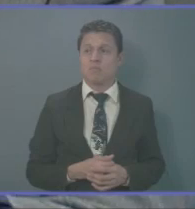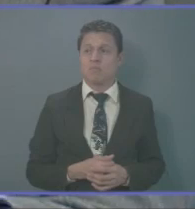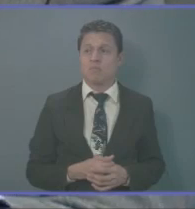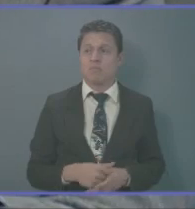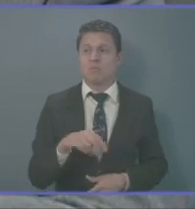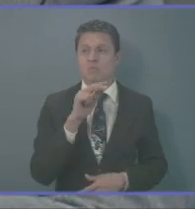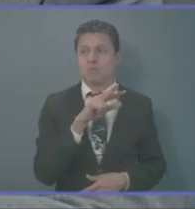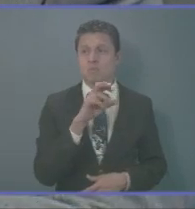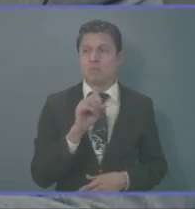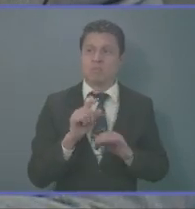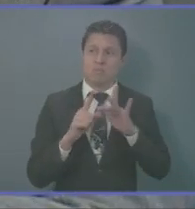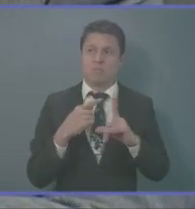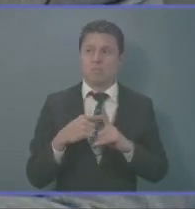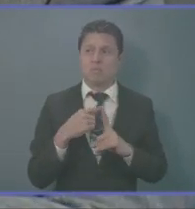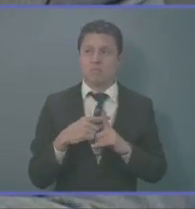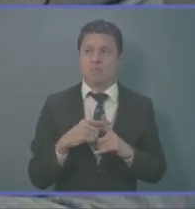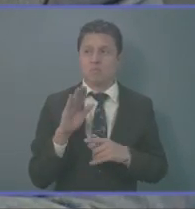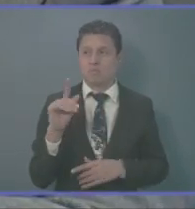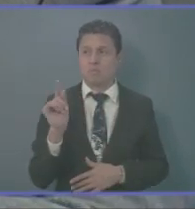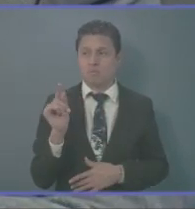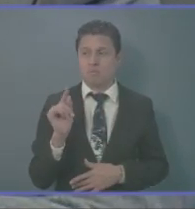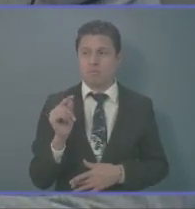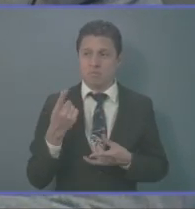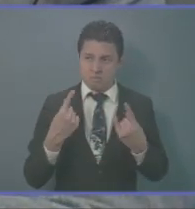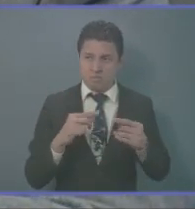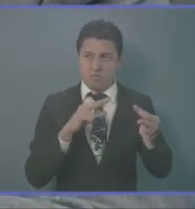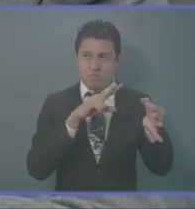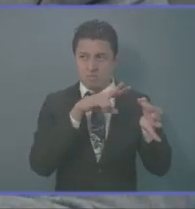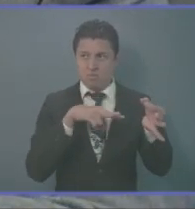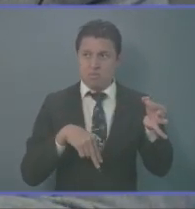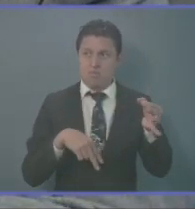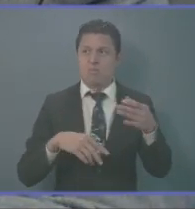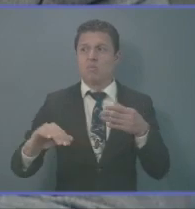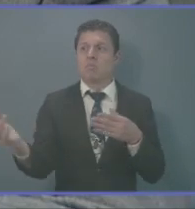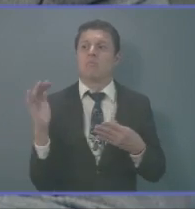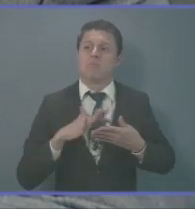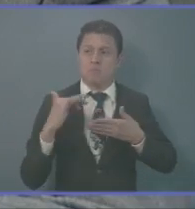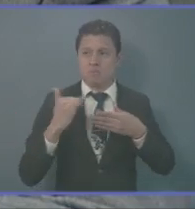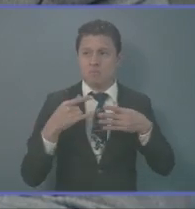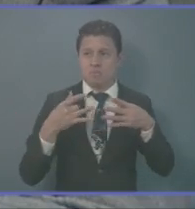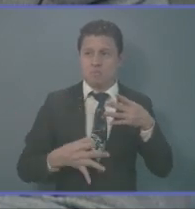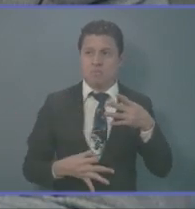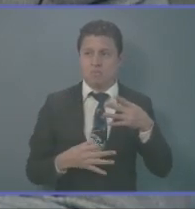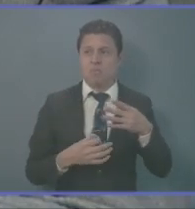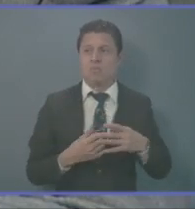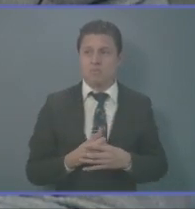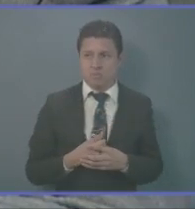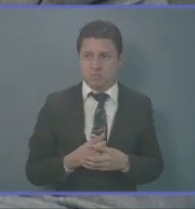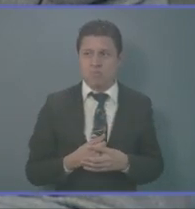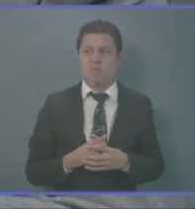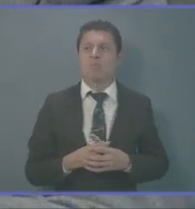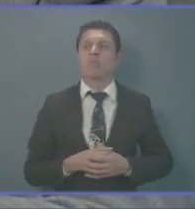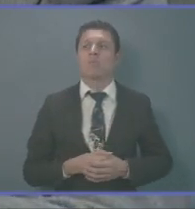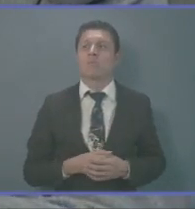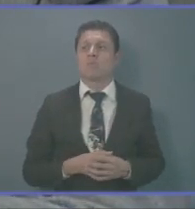número 306 favorable. Con su venia le daré lectura al decreto respectivo.